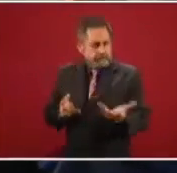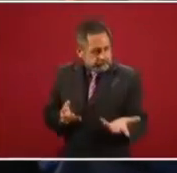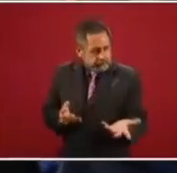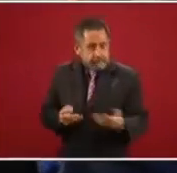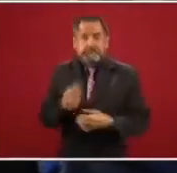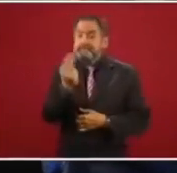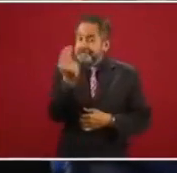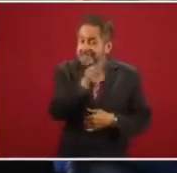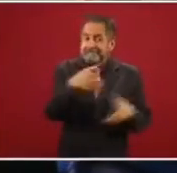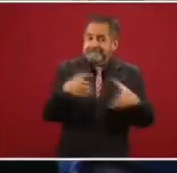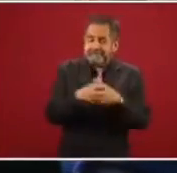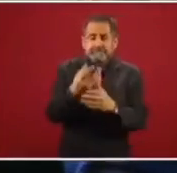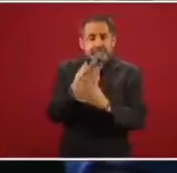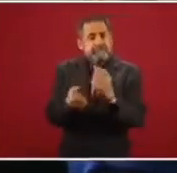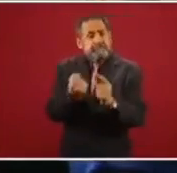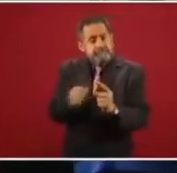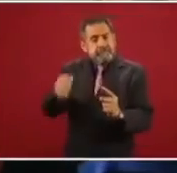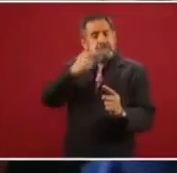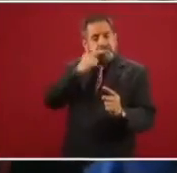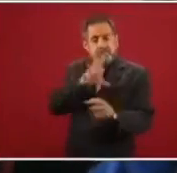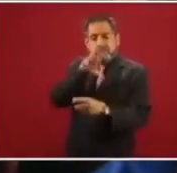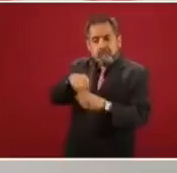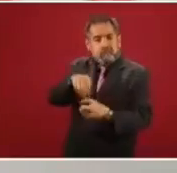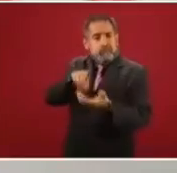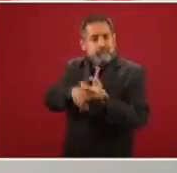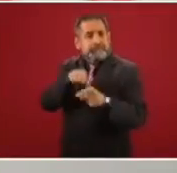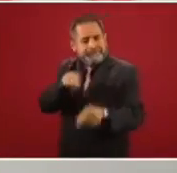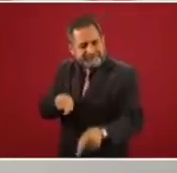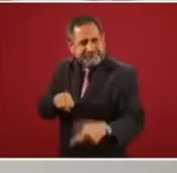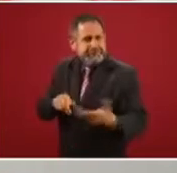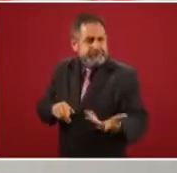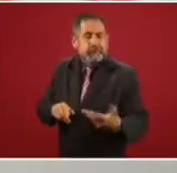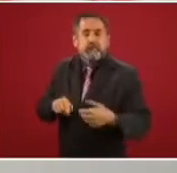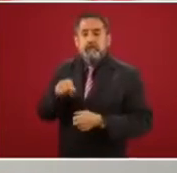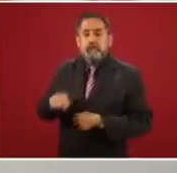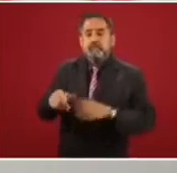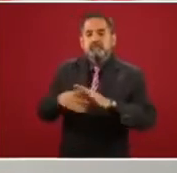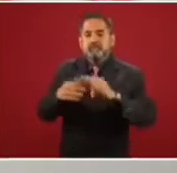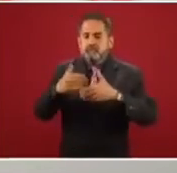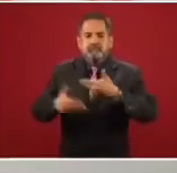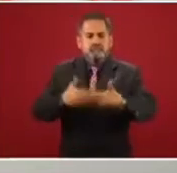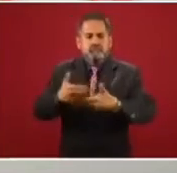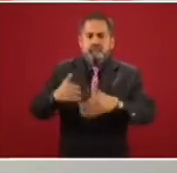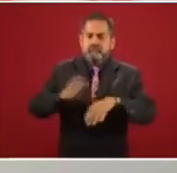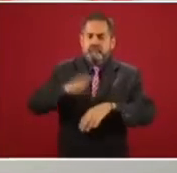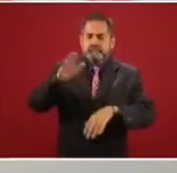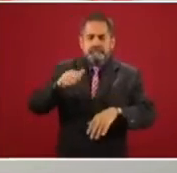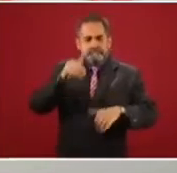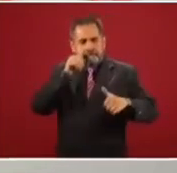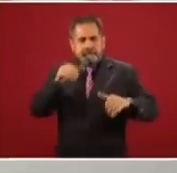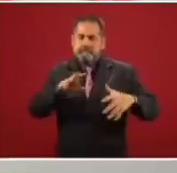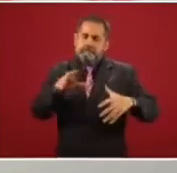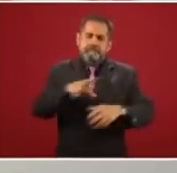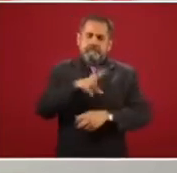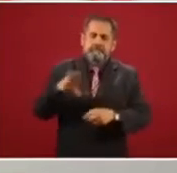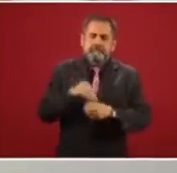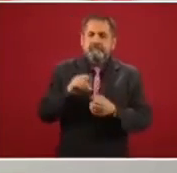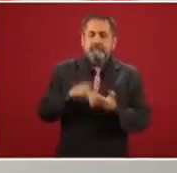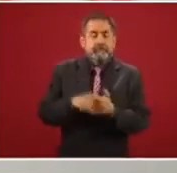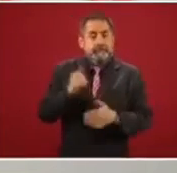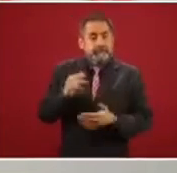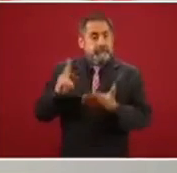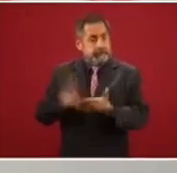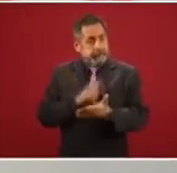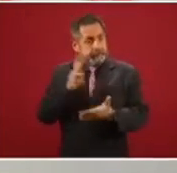eficientar los recursos que en la operación de ese lugar pueda crecer y pueda atender a absolutamente todos y reiteró